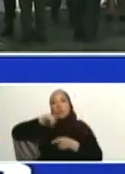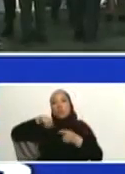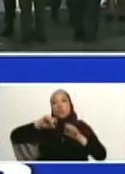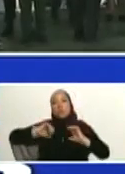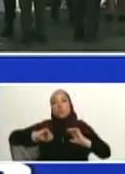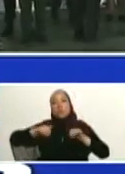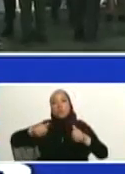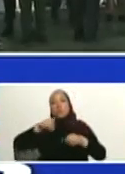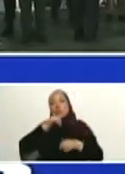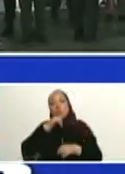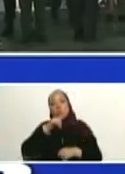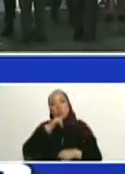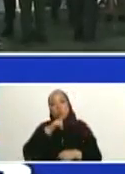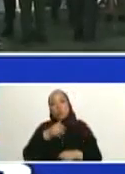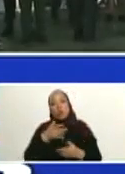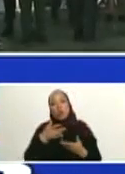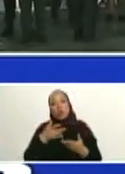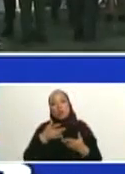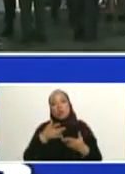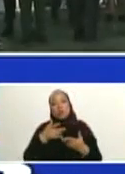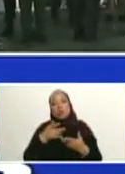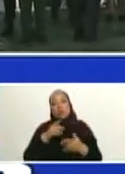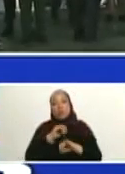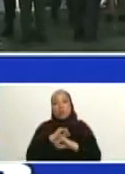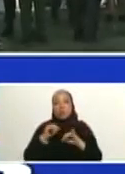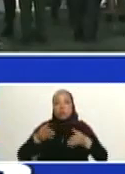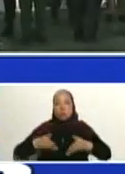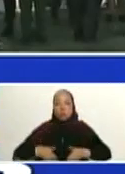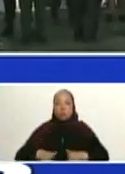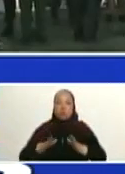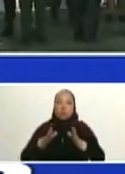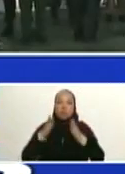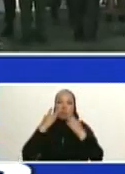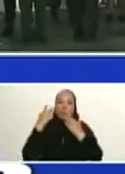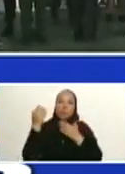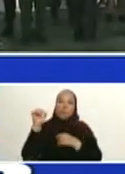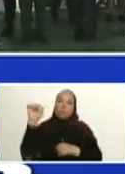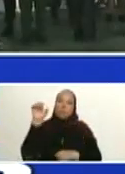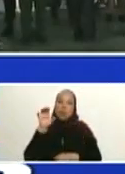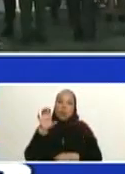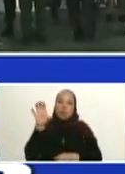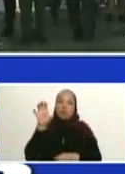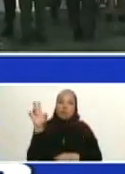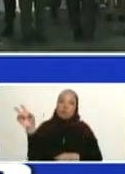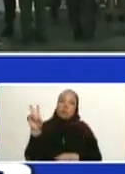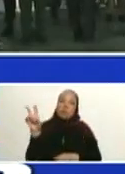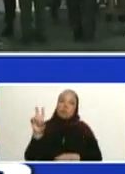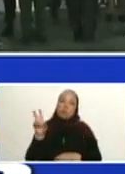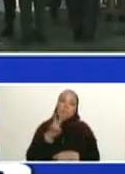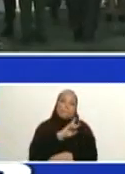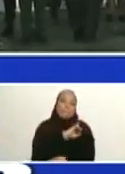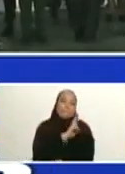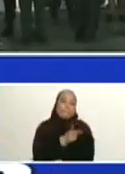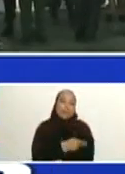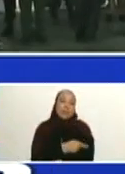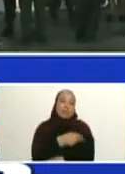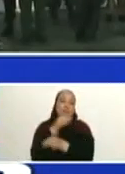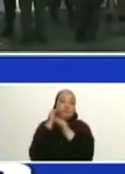originario, la partida de nacimiento original de nuestra patria, que es valentía,